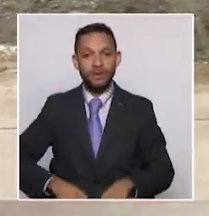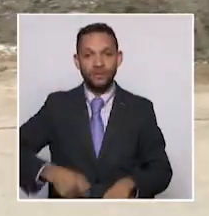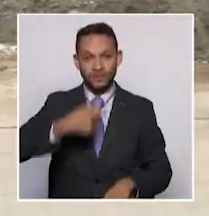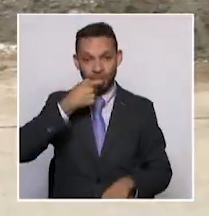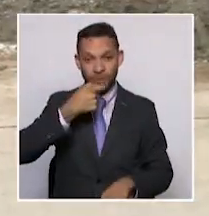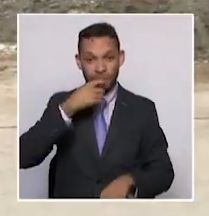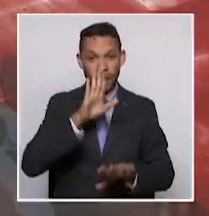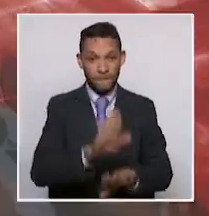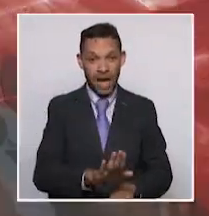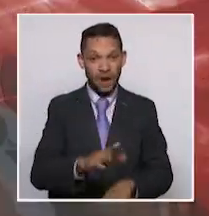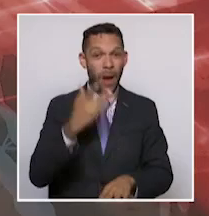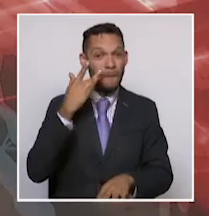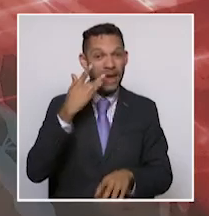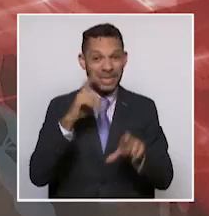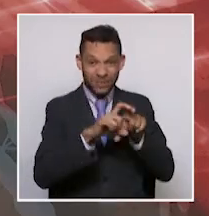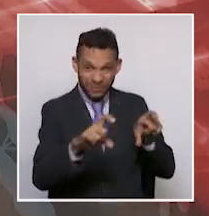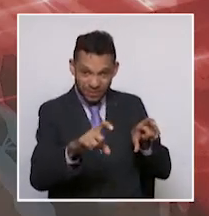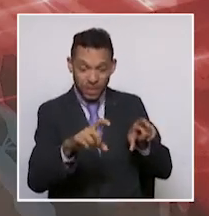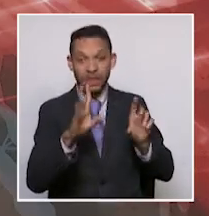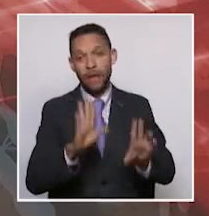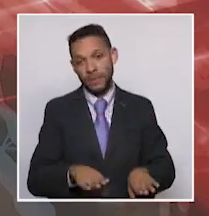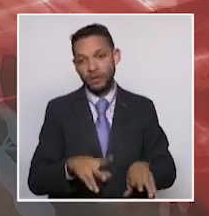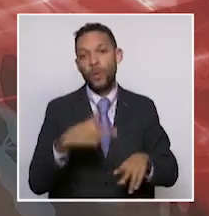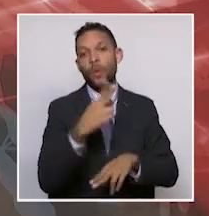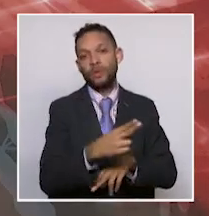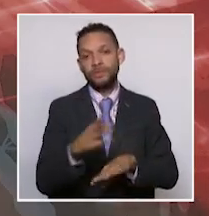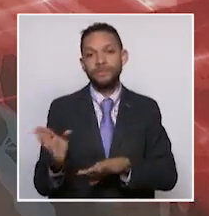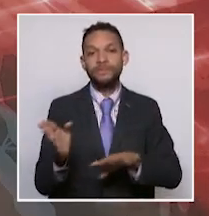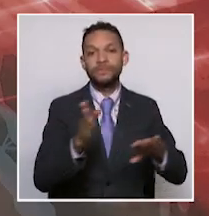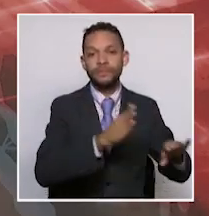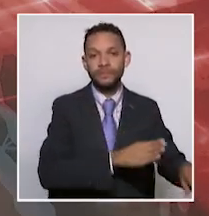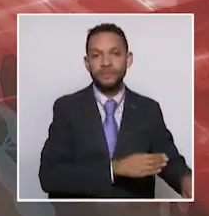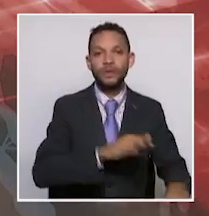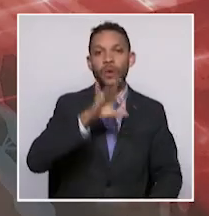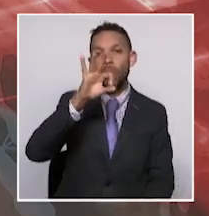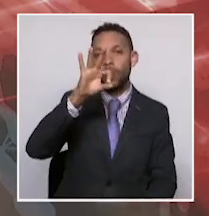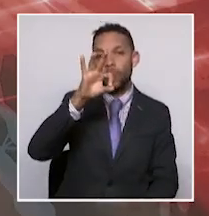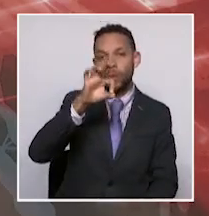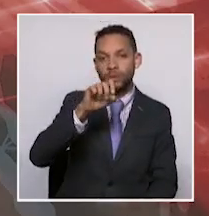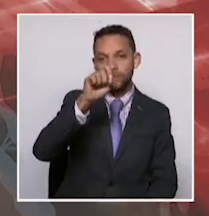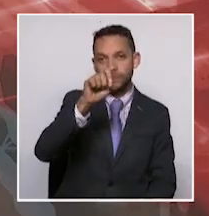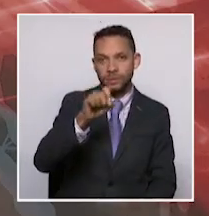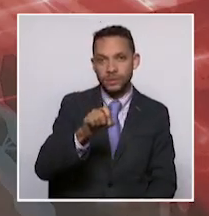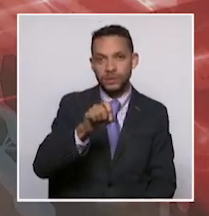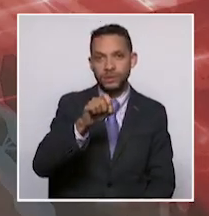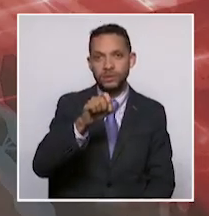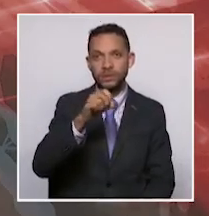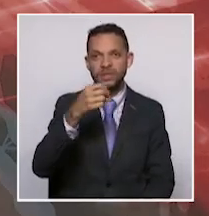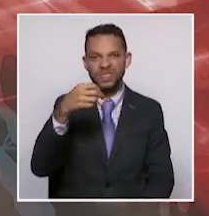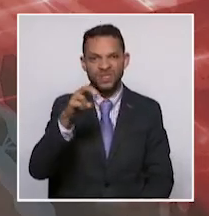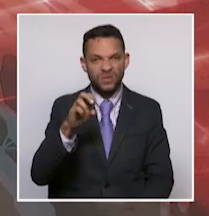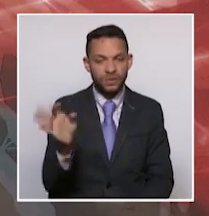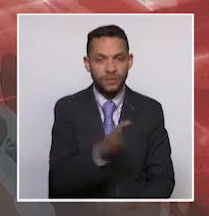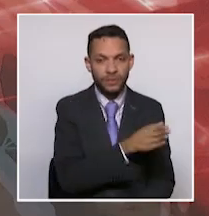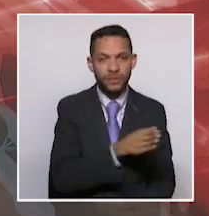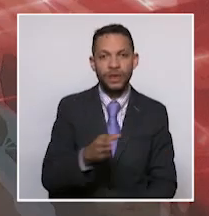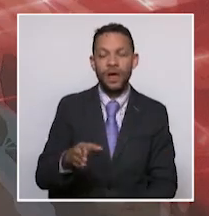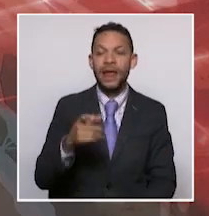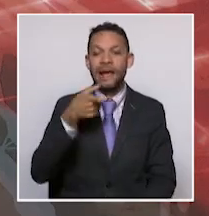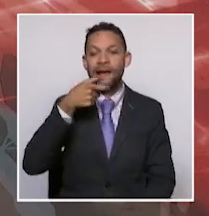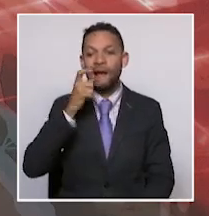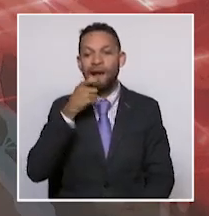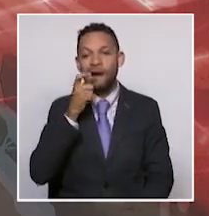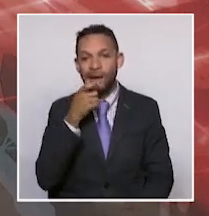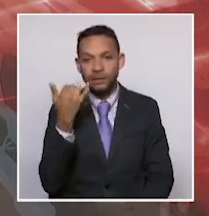en Manizales. 8 de la noche, 8 minutos. Un nuevo caso de trata de personas se registró en el departamento de Caldas.